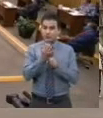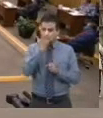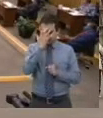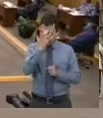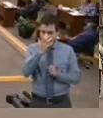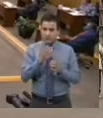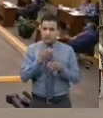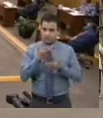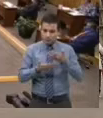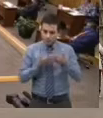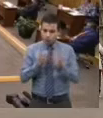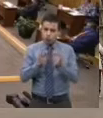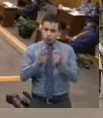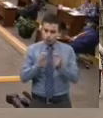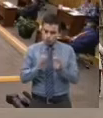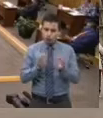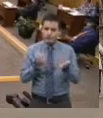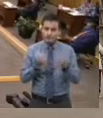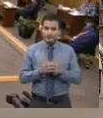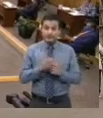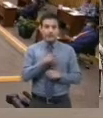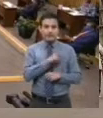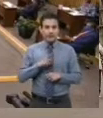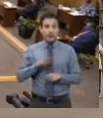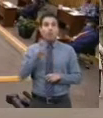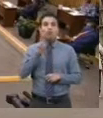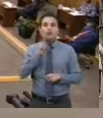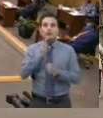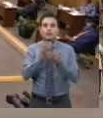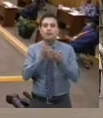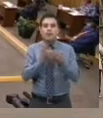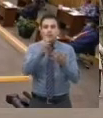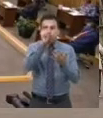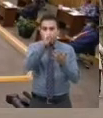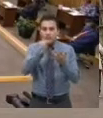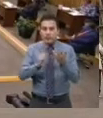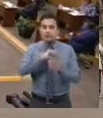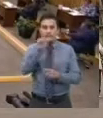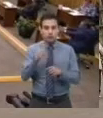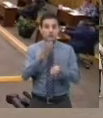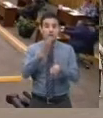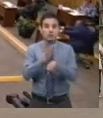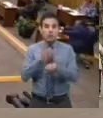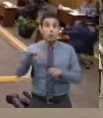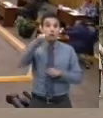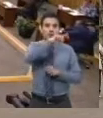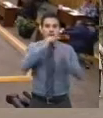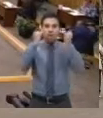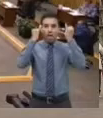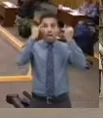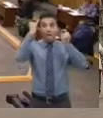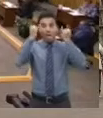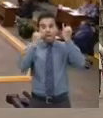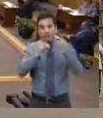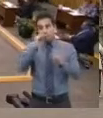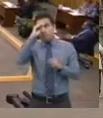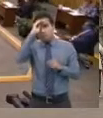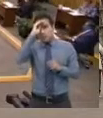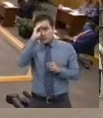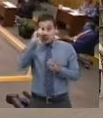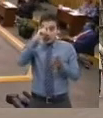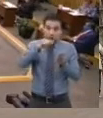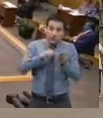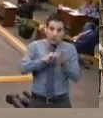la certeza los hechos antes de imponer una sanción y nunca debe de suponer, nunca debe de suponer y menos lo